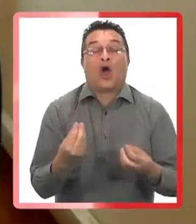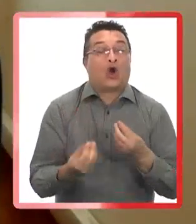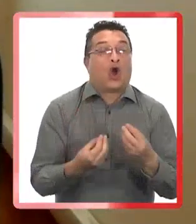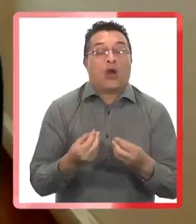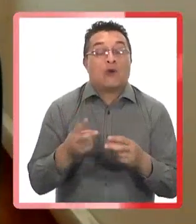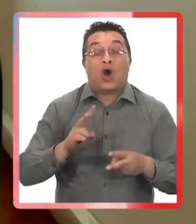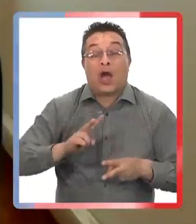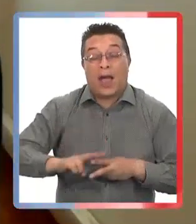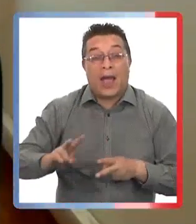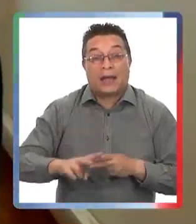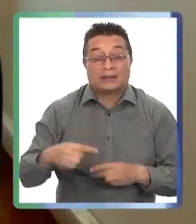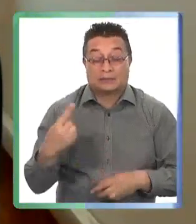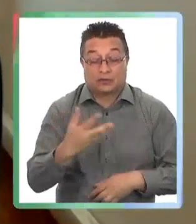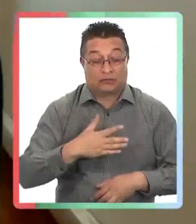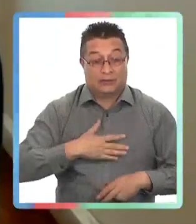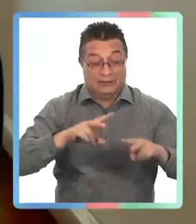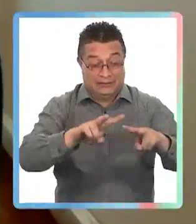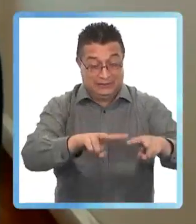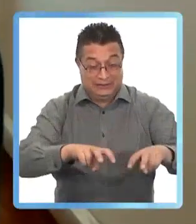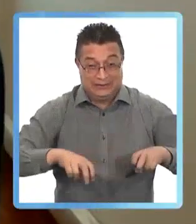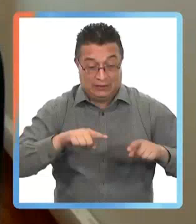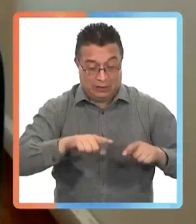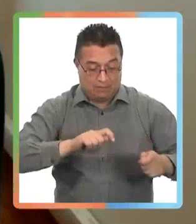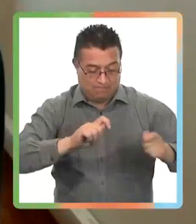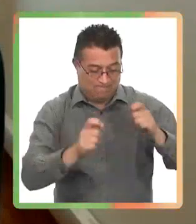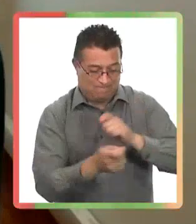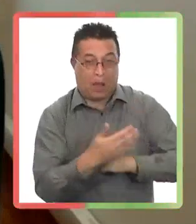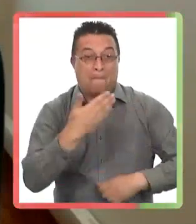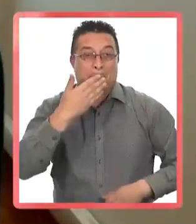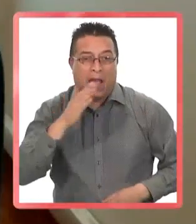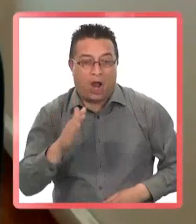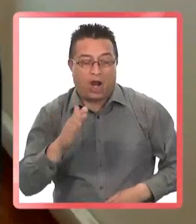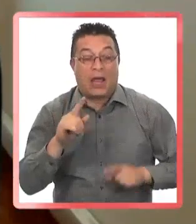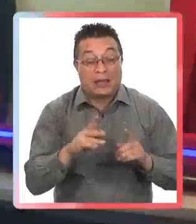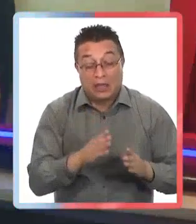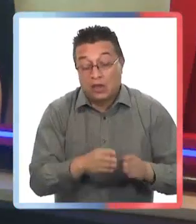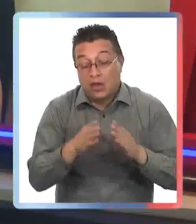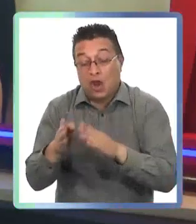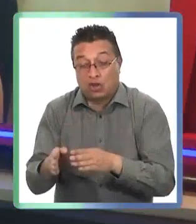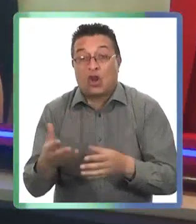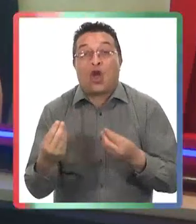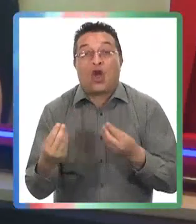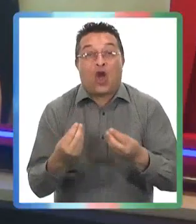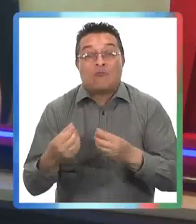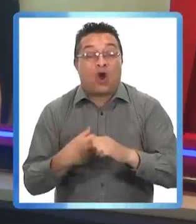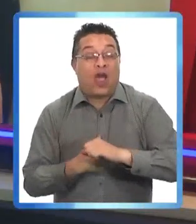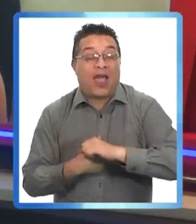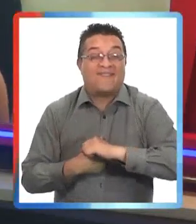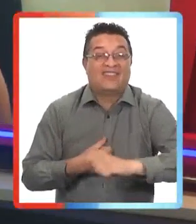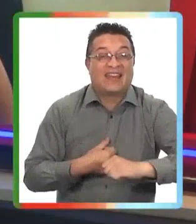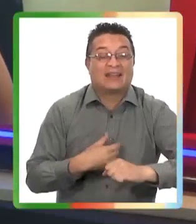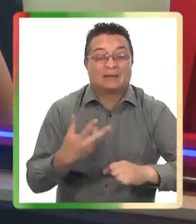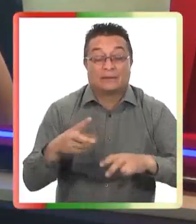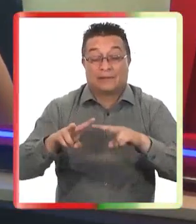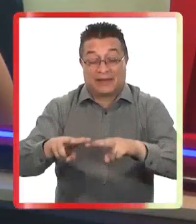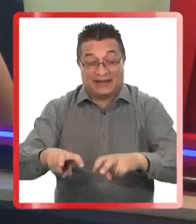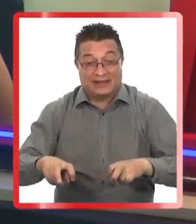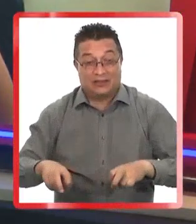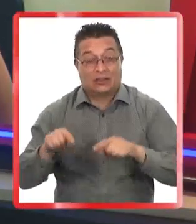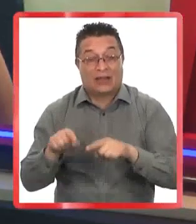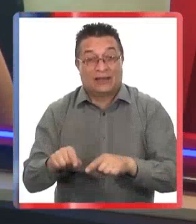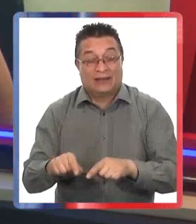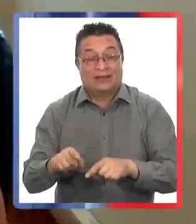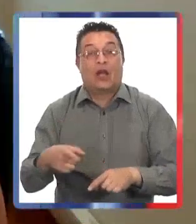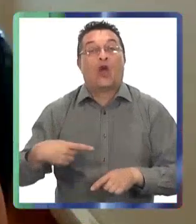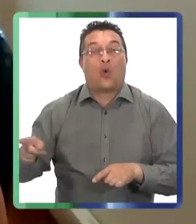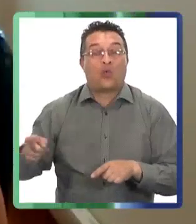nuestra agricultura una agricultura mejor, pero por el otro, cómo evitamos que la agricultura sea un